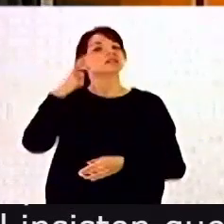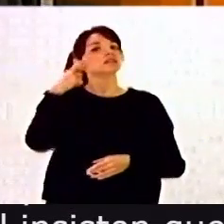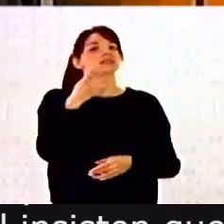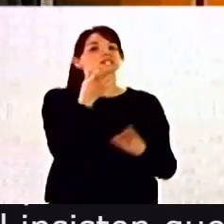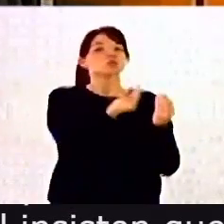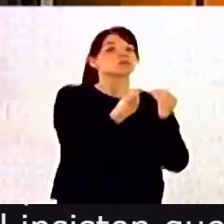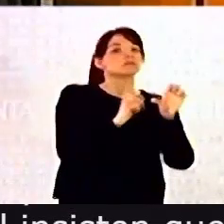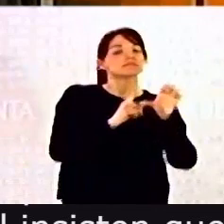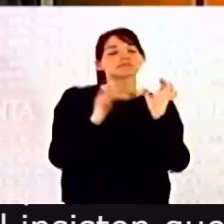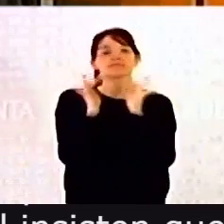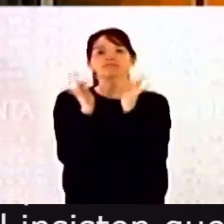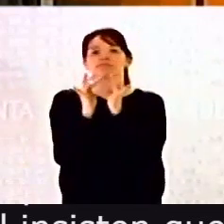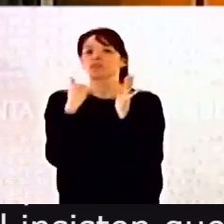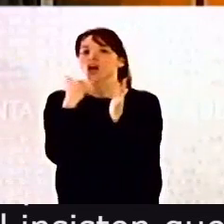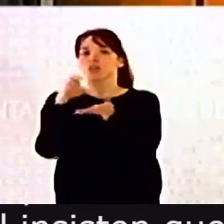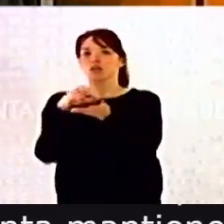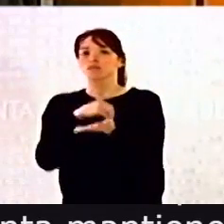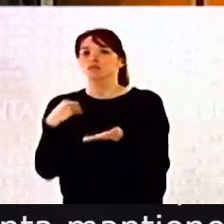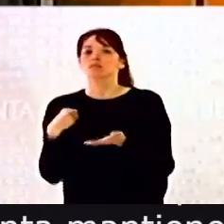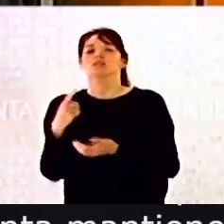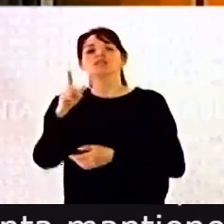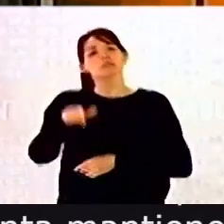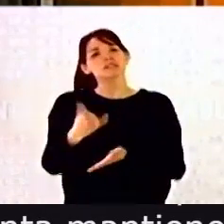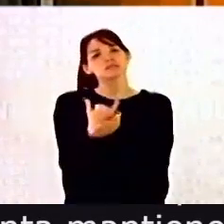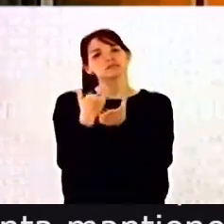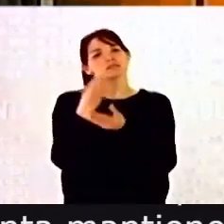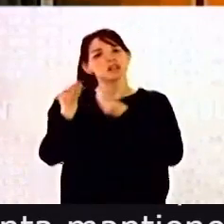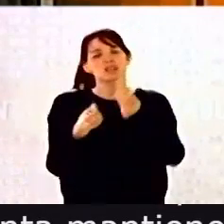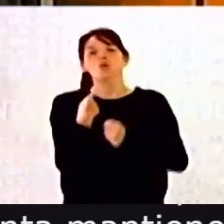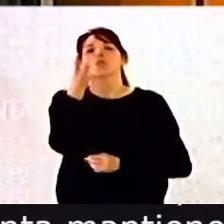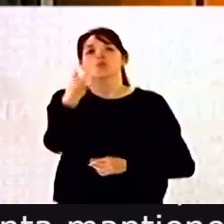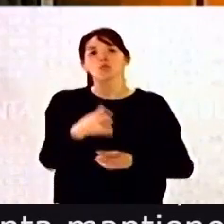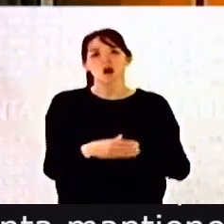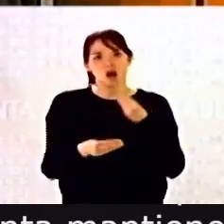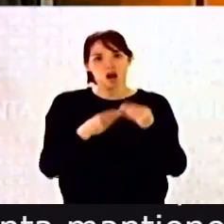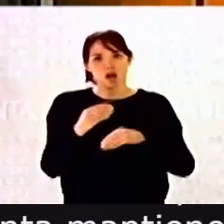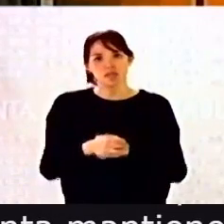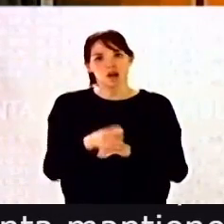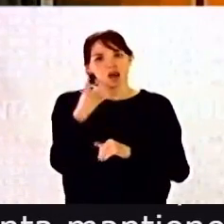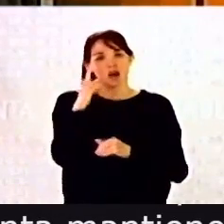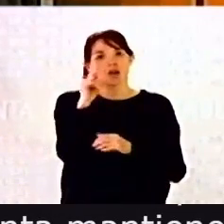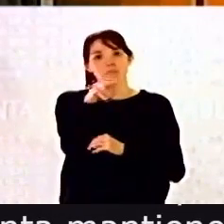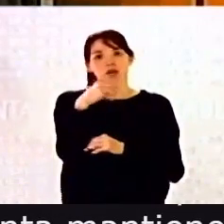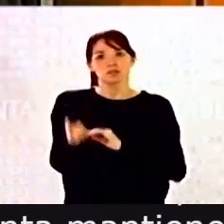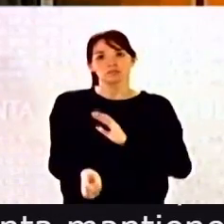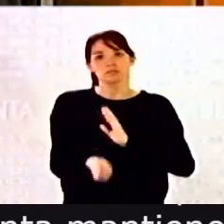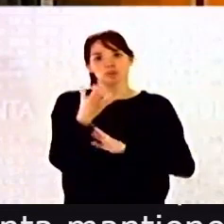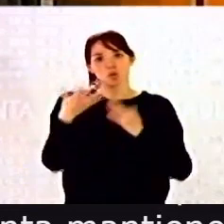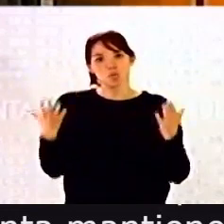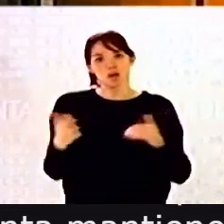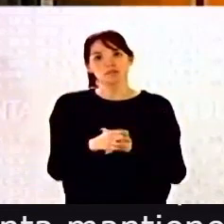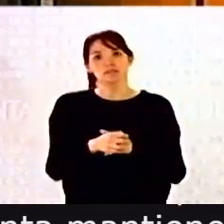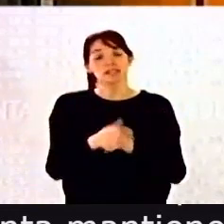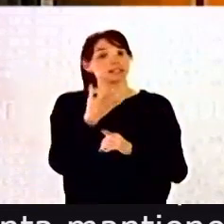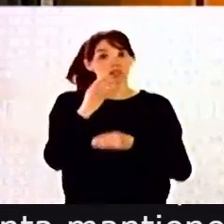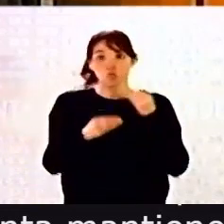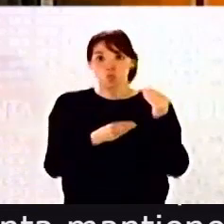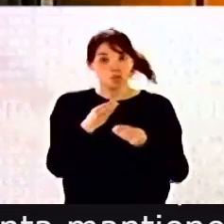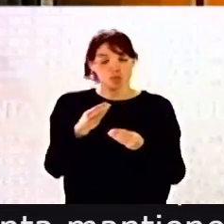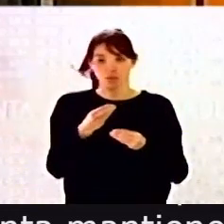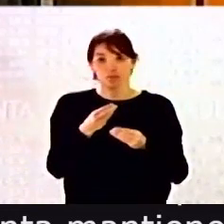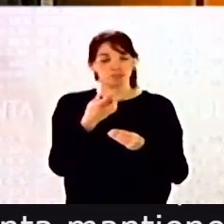contacto con estas clínicas y los test que están realizando. Si es así, cuántos test están realizando y qué resultados están obteniendo. Y si no es así,